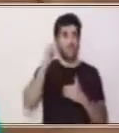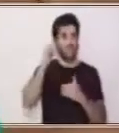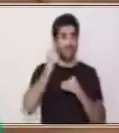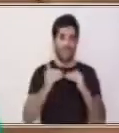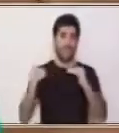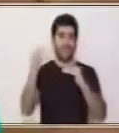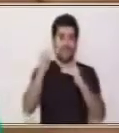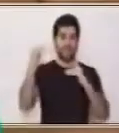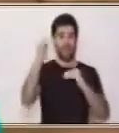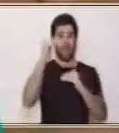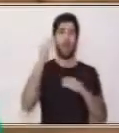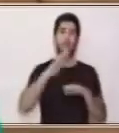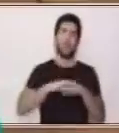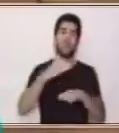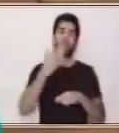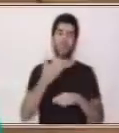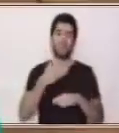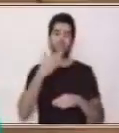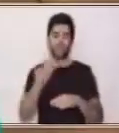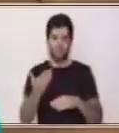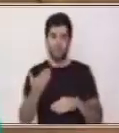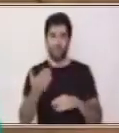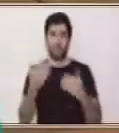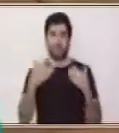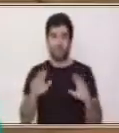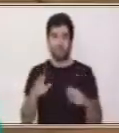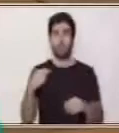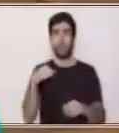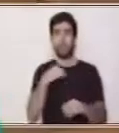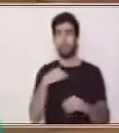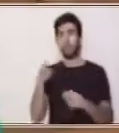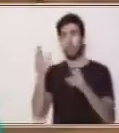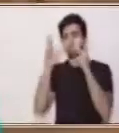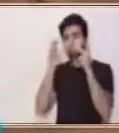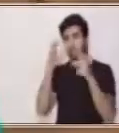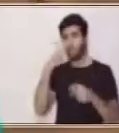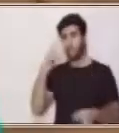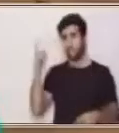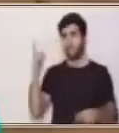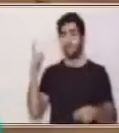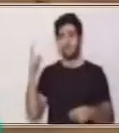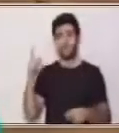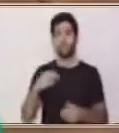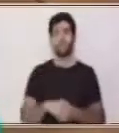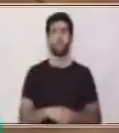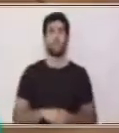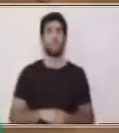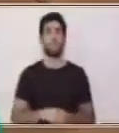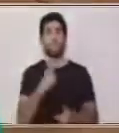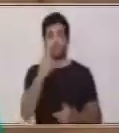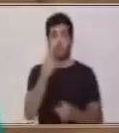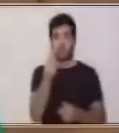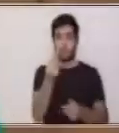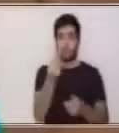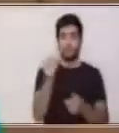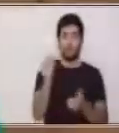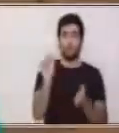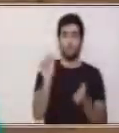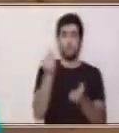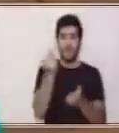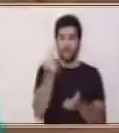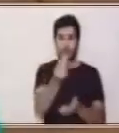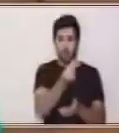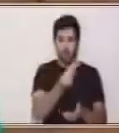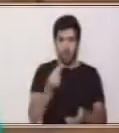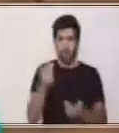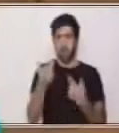poco más fáciles. Así que vamos a ponerle atención a esto. Cuando ya tenemos muchas pelotitas, vamos a tratar